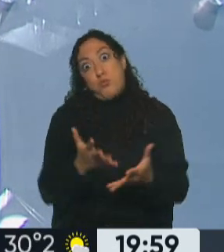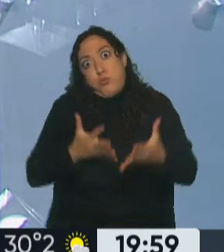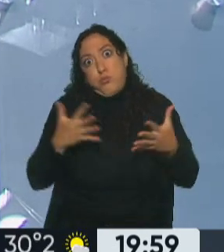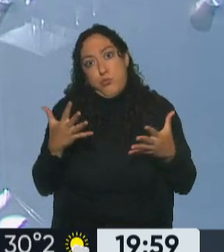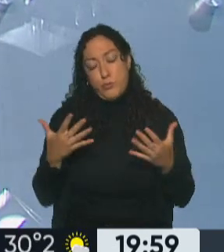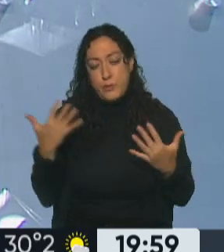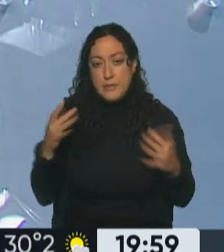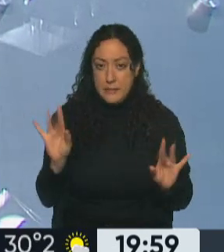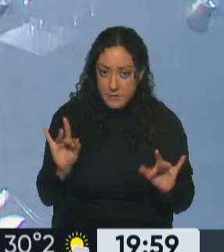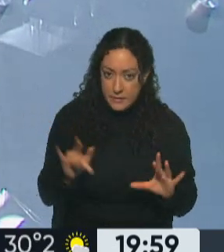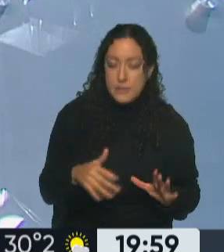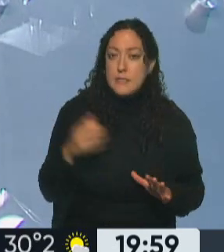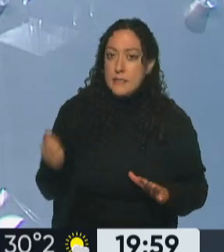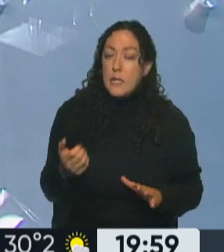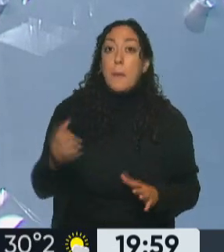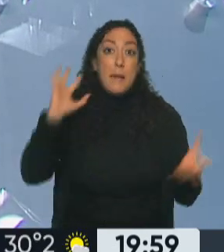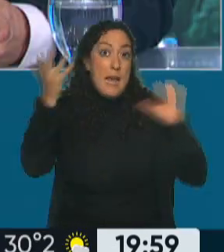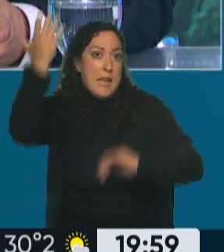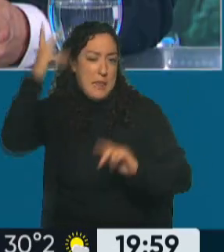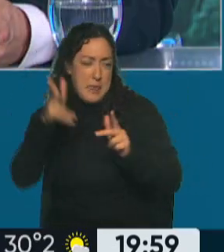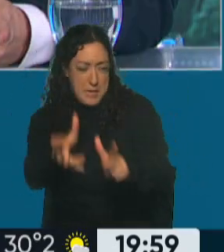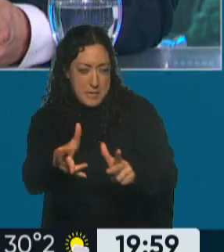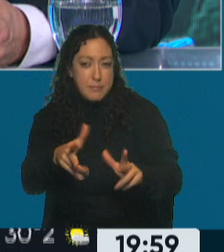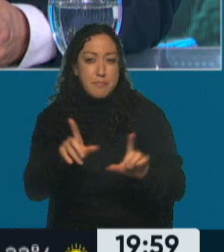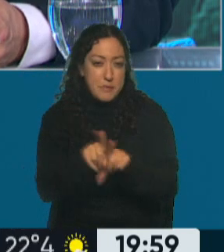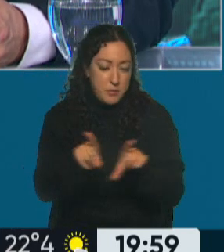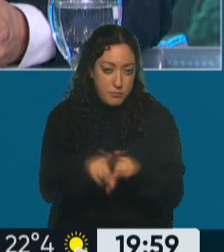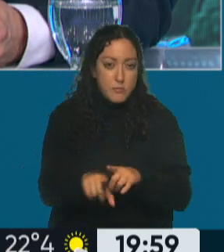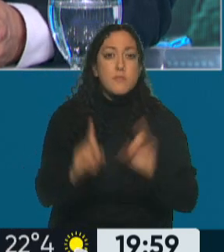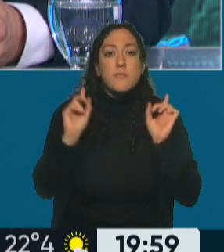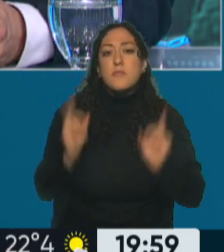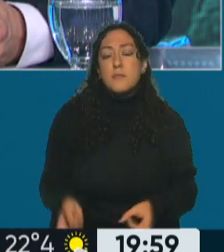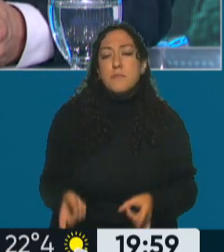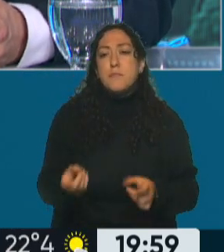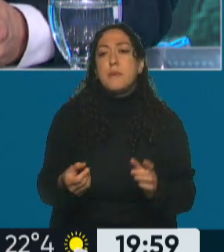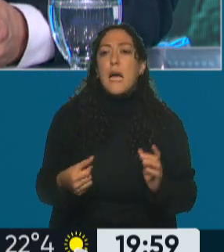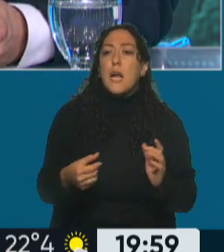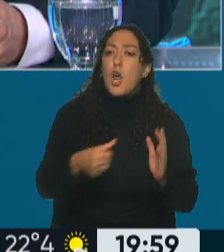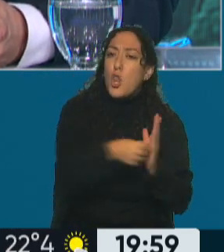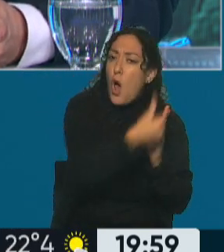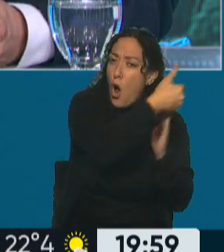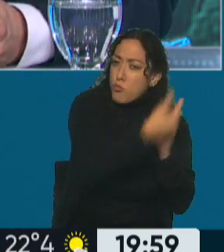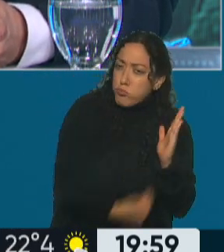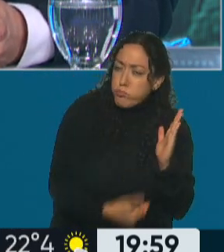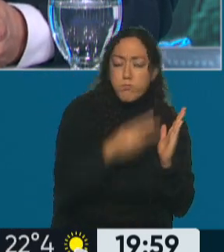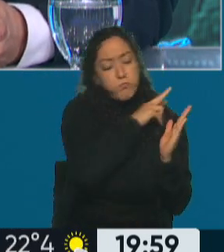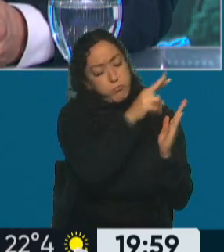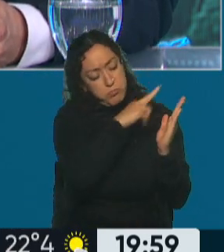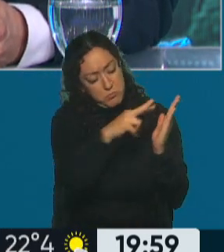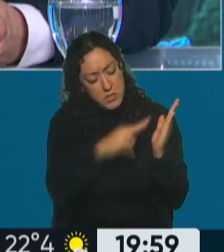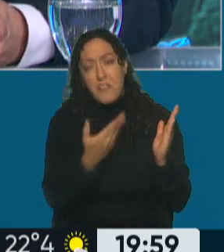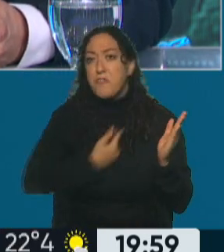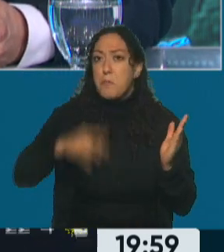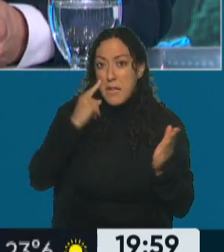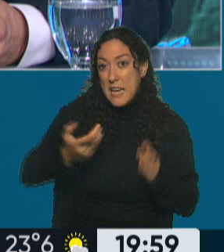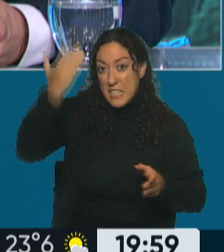porque no, ya lo había dicho Milei, ¿verdad? Sí, y te digo más, estaba revisando lo que fue el documento que emite el Fondo Monetario Internacional